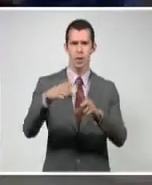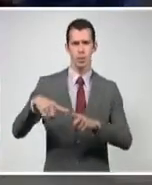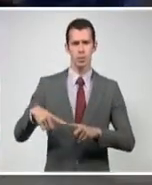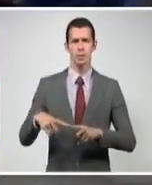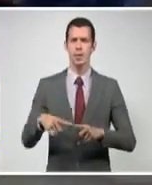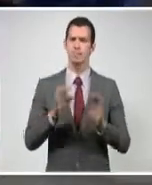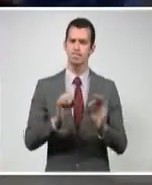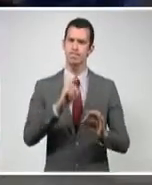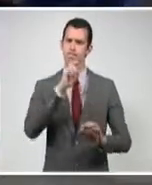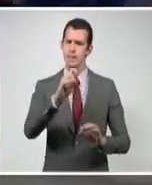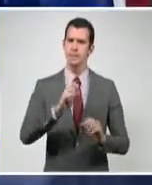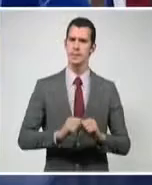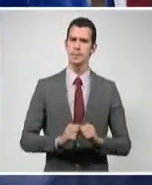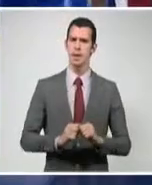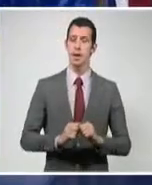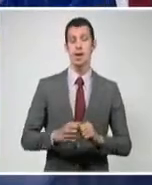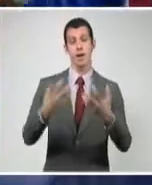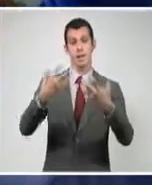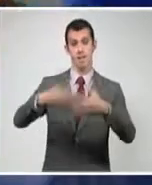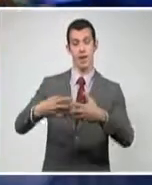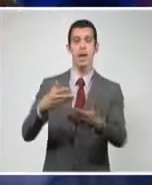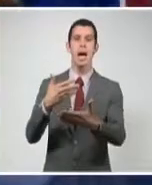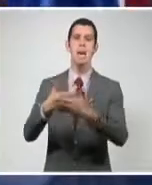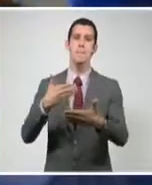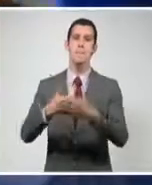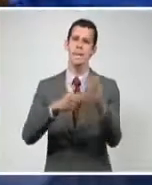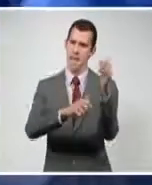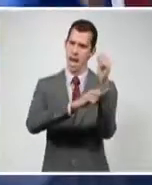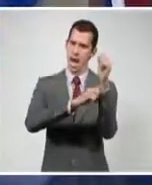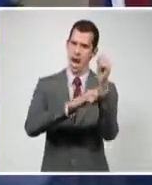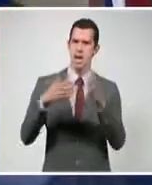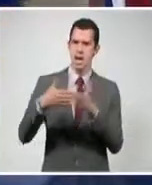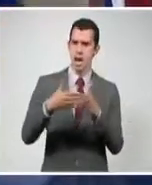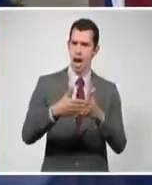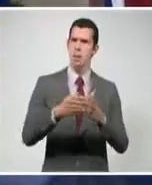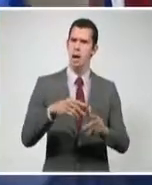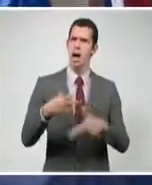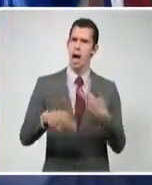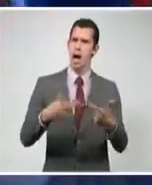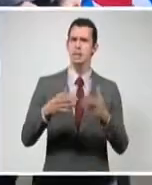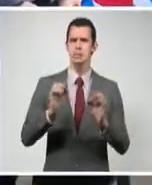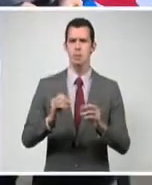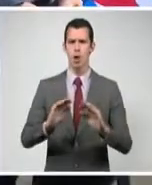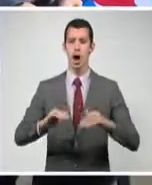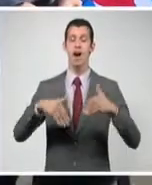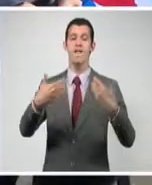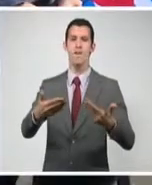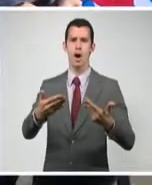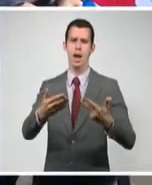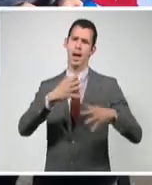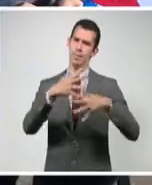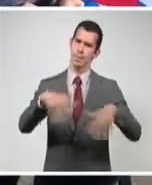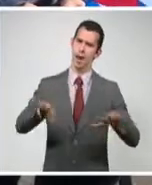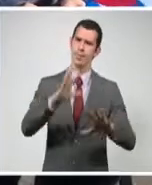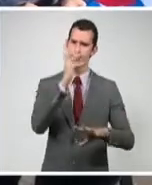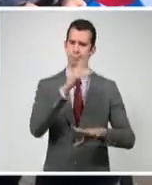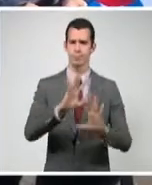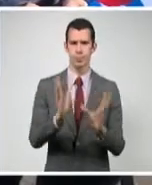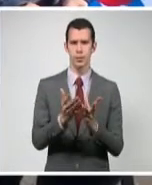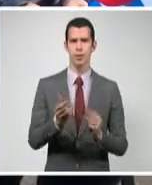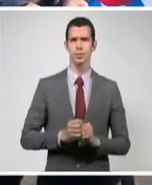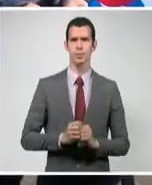que la empresa cárnica Granma celebrara en sus predios el acto nacional por el Día del Trabajador del sector. Buscando las mejores alternativas